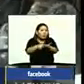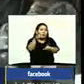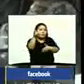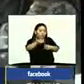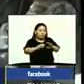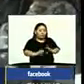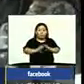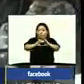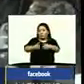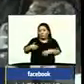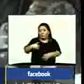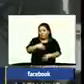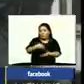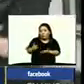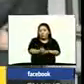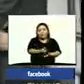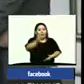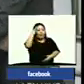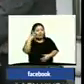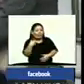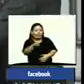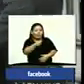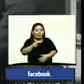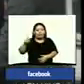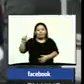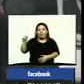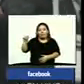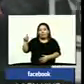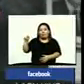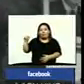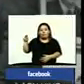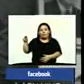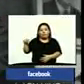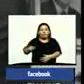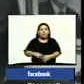la Comisión de Hacienda. Tatiana Funes, Noticiero Hechos.